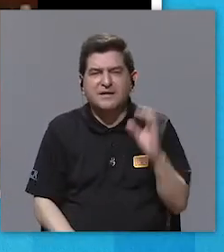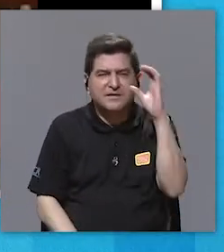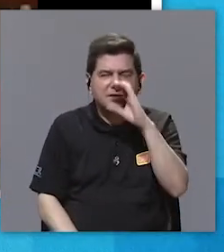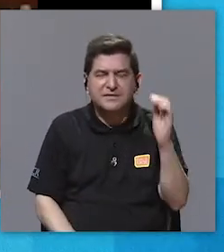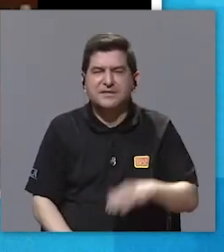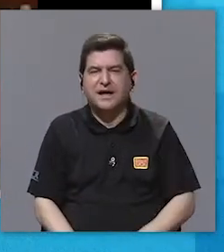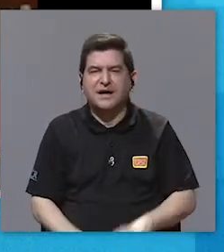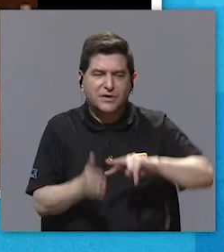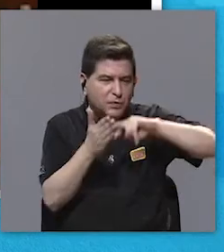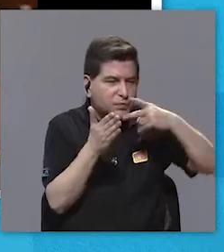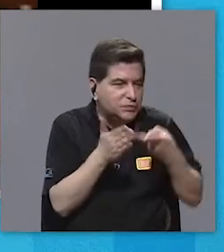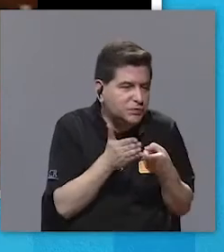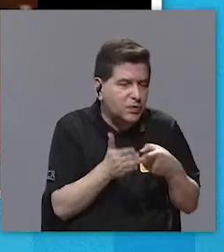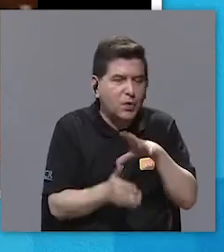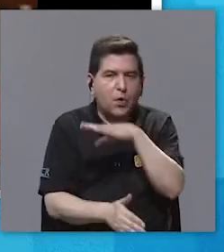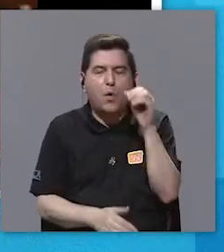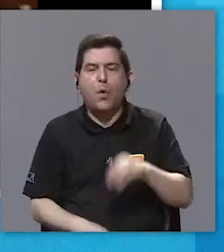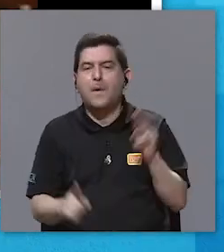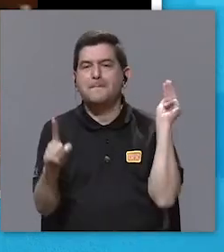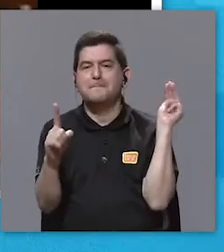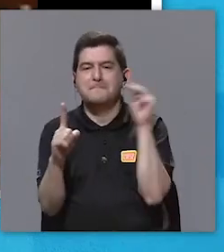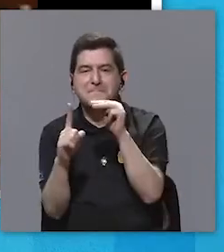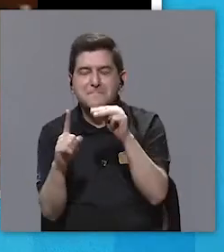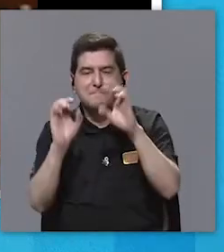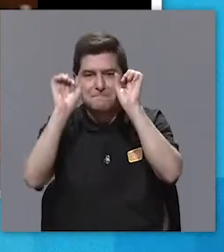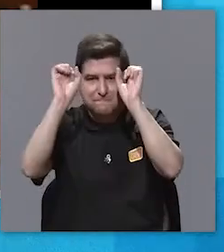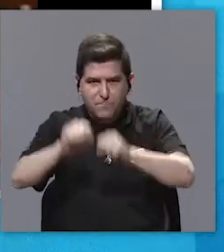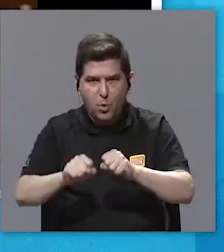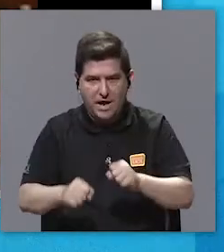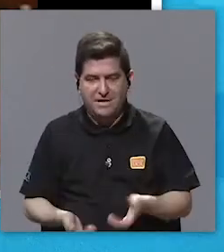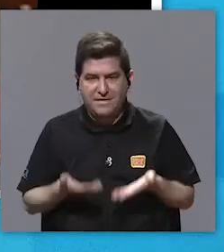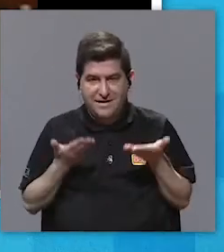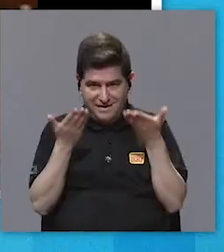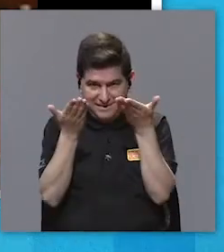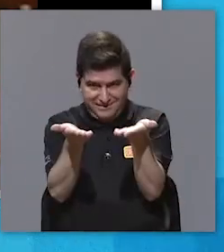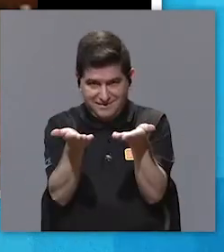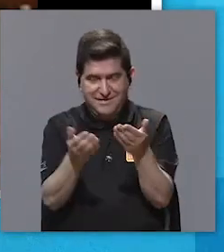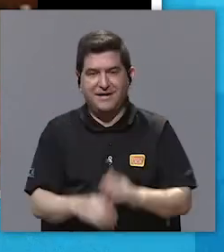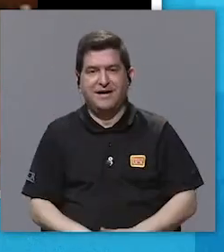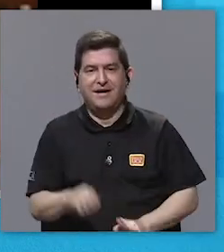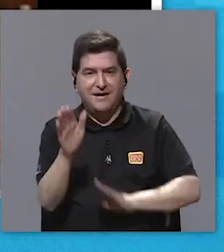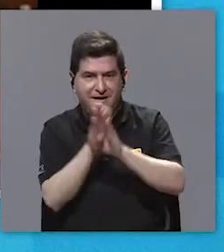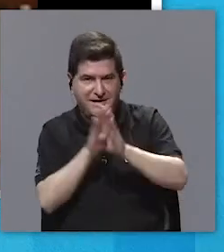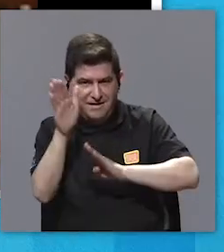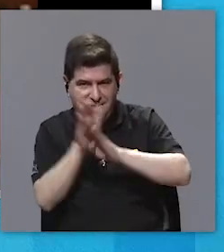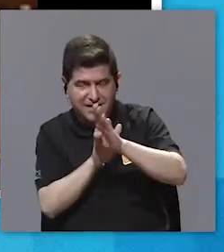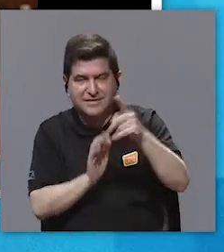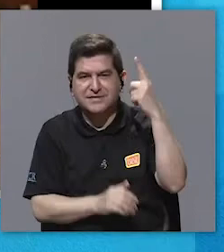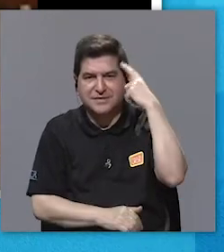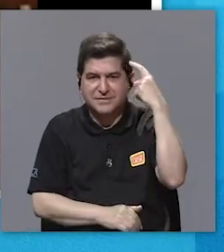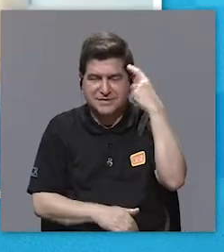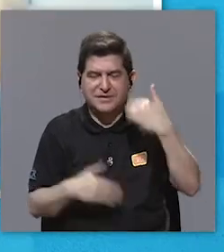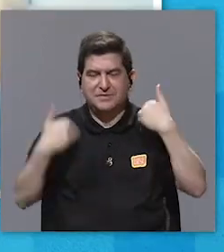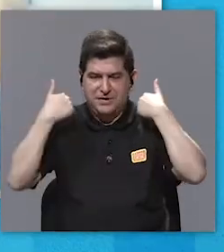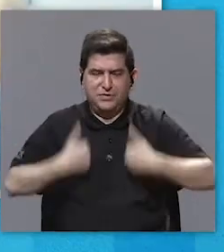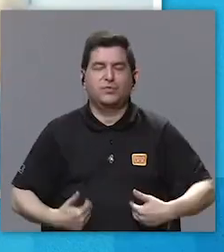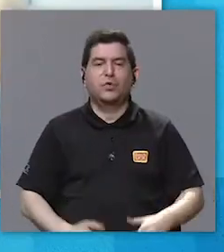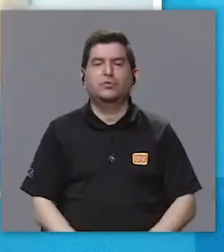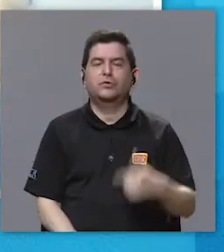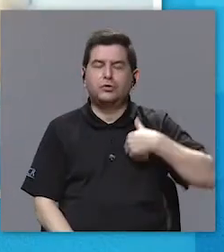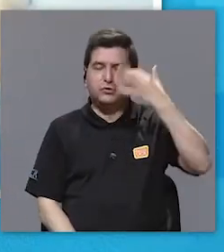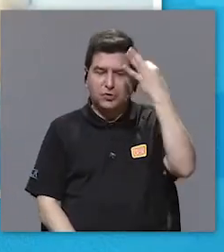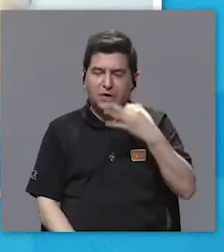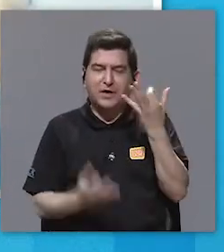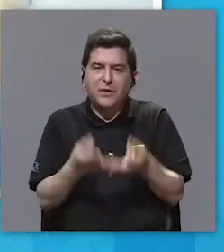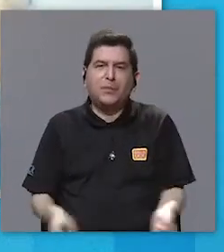algún concepto o algún mensaje que pueda llevar hagamos que el desarrollo del pensamiento humano creo que es